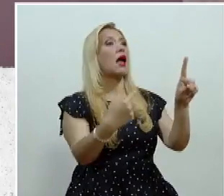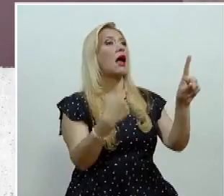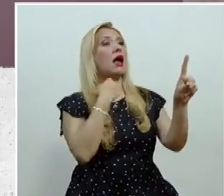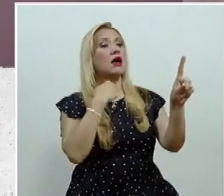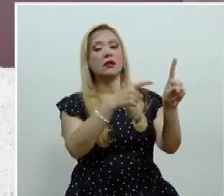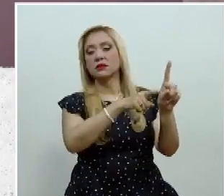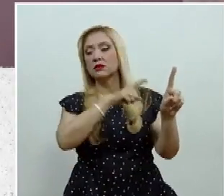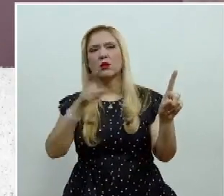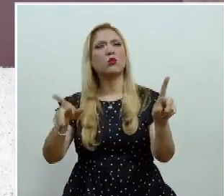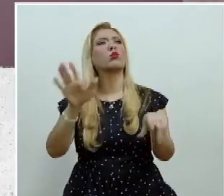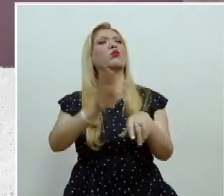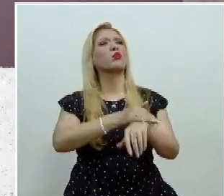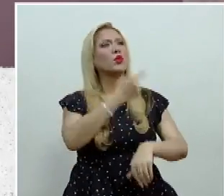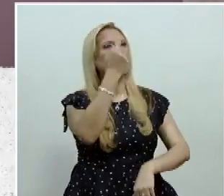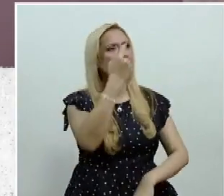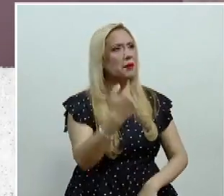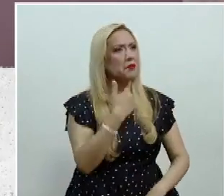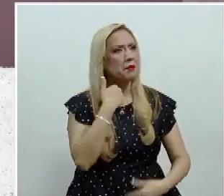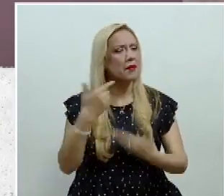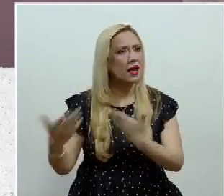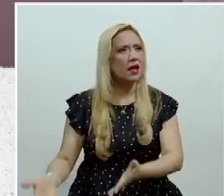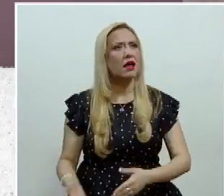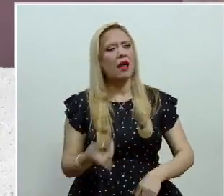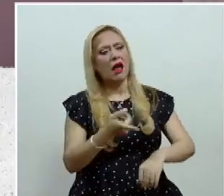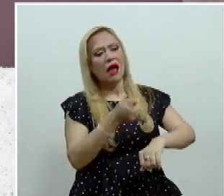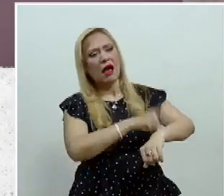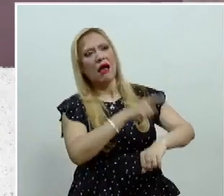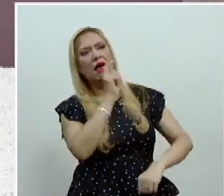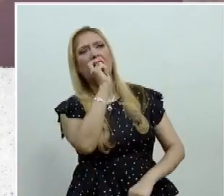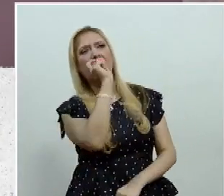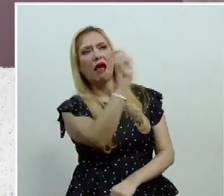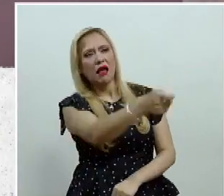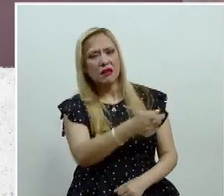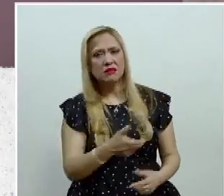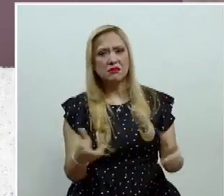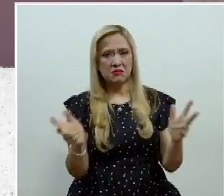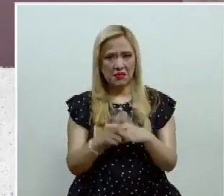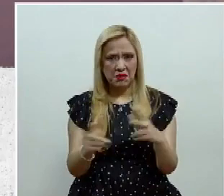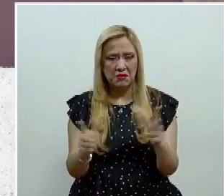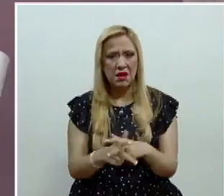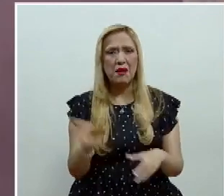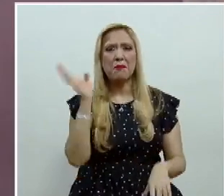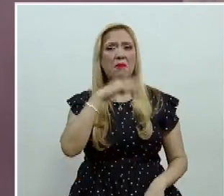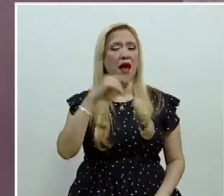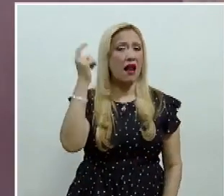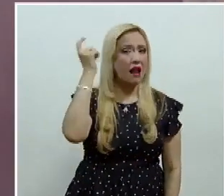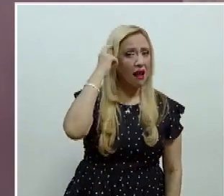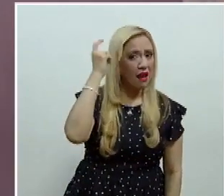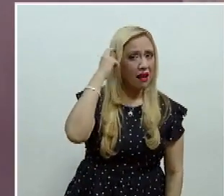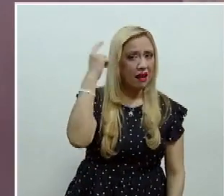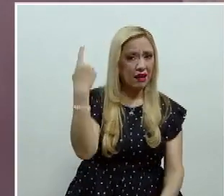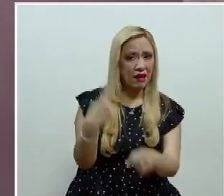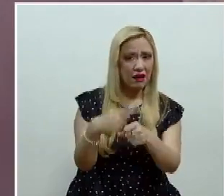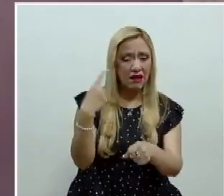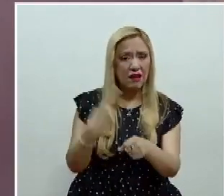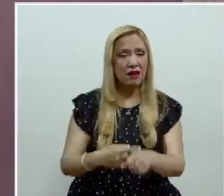lo cometió? ¿Qué antecedentes tiene de violencia? Quizá esta estigmatización de la salud mental, este tipo de cuestiones. Pero quizá